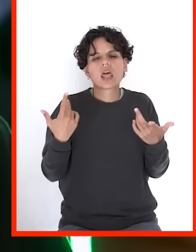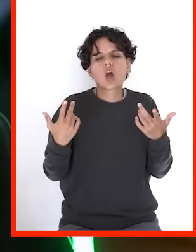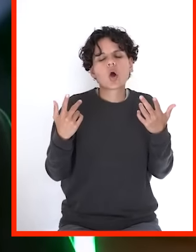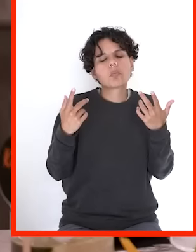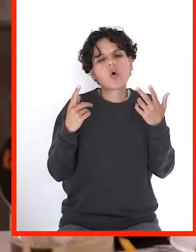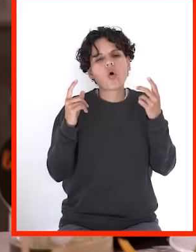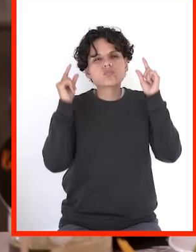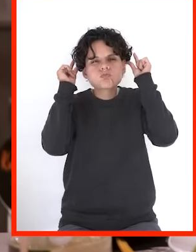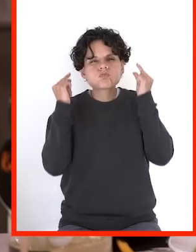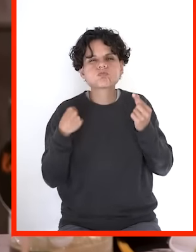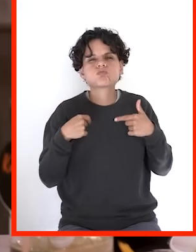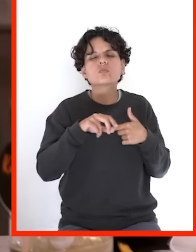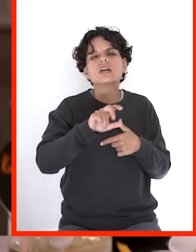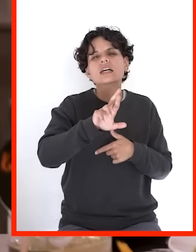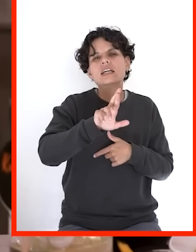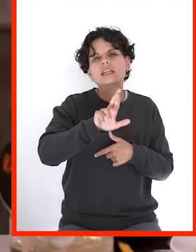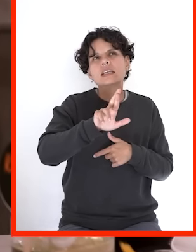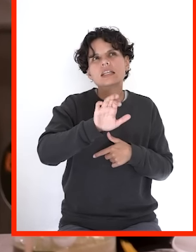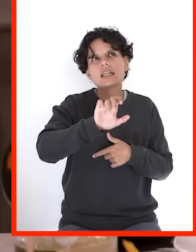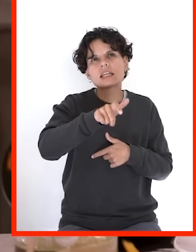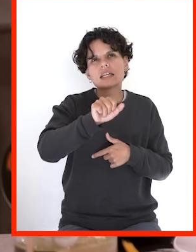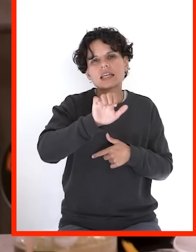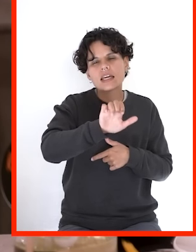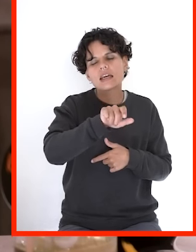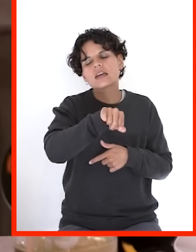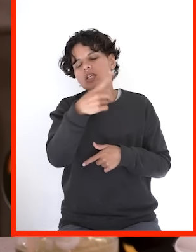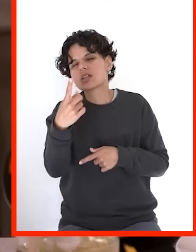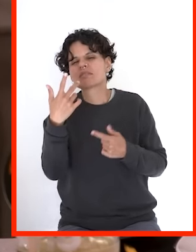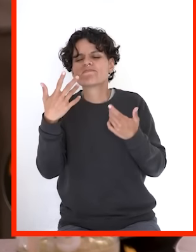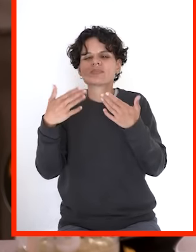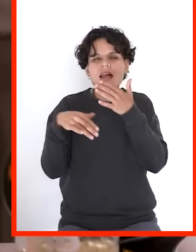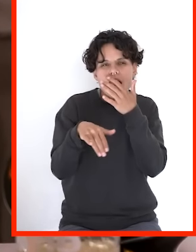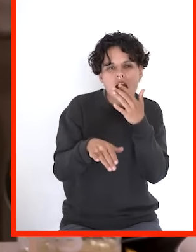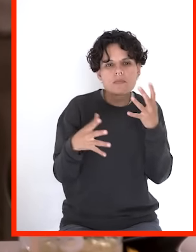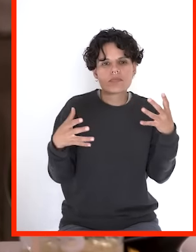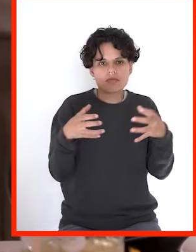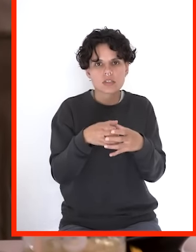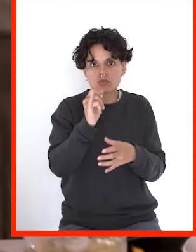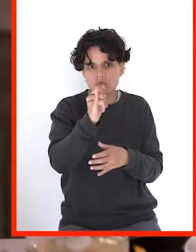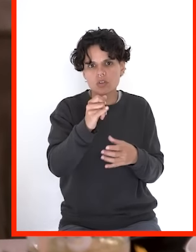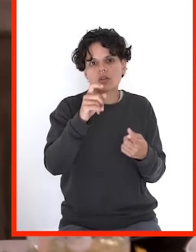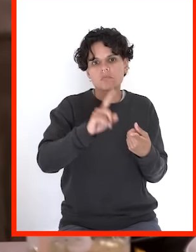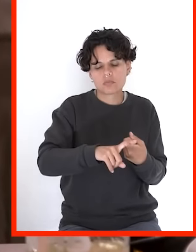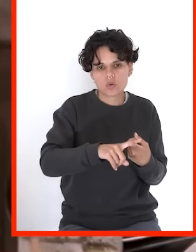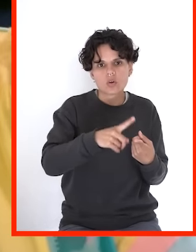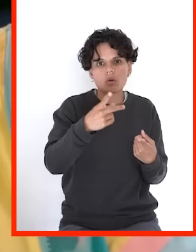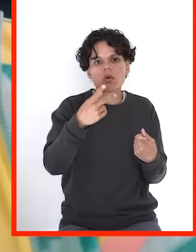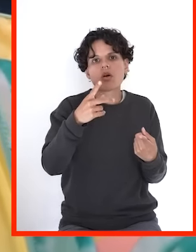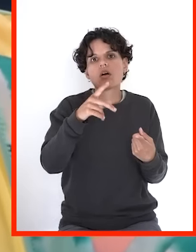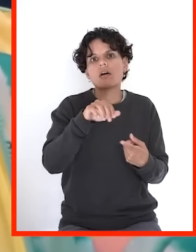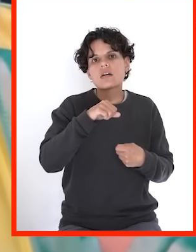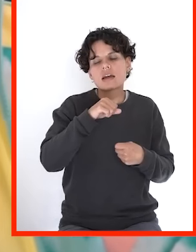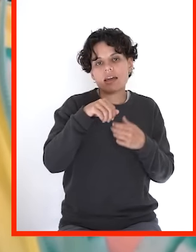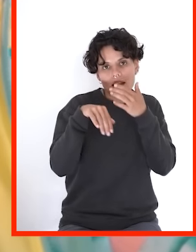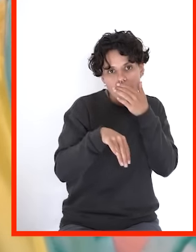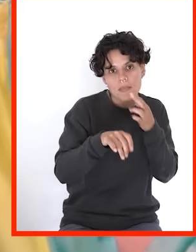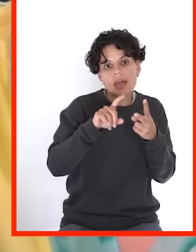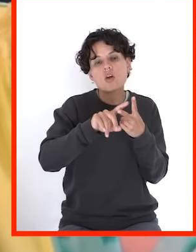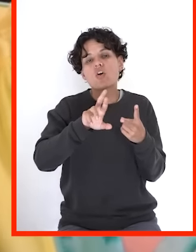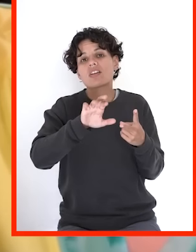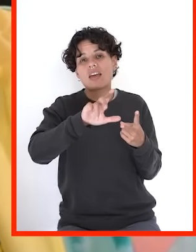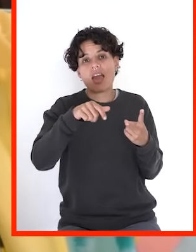estilo. Fue innovador esa la Pancho, ¿no? Sí, porque pillar el rapeo, el reggae. No, y lo más lindo que